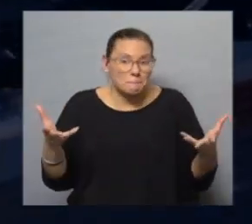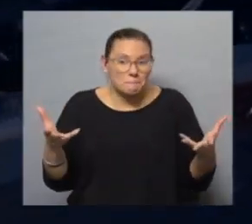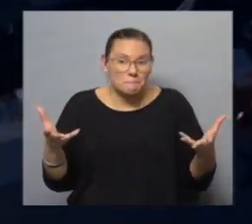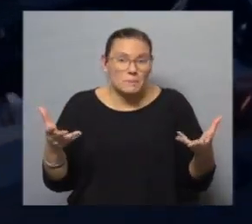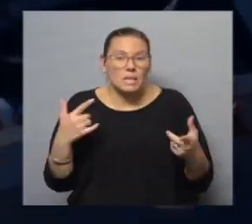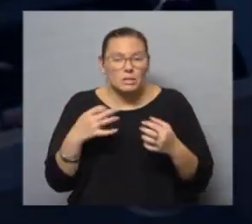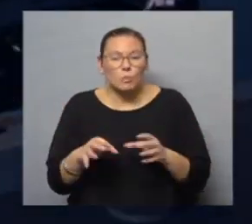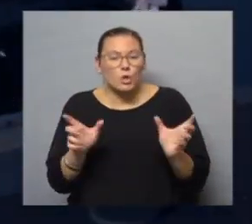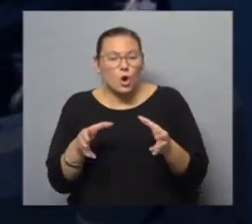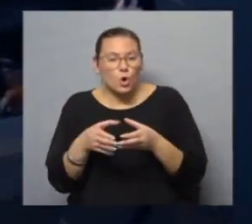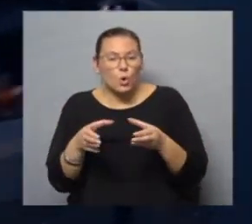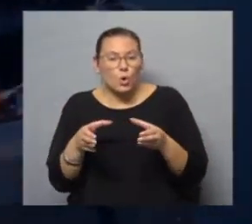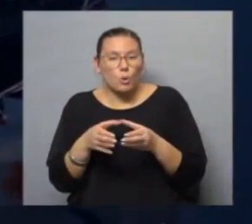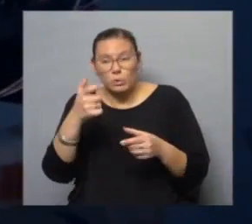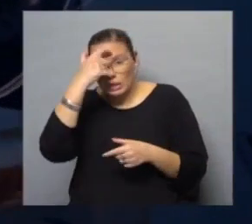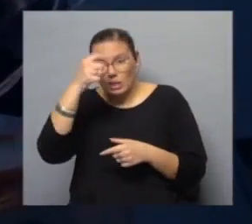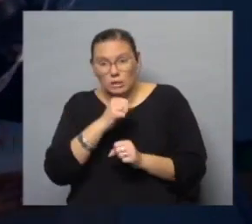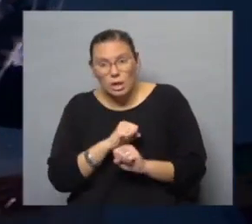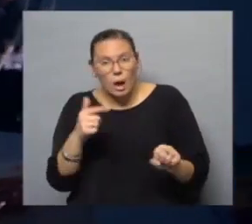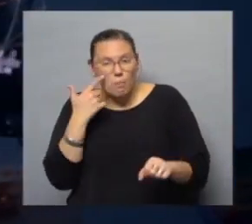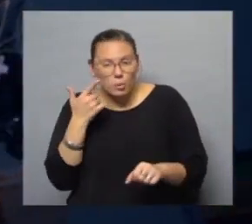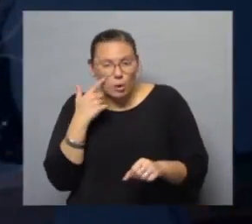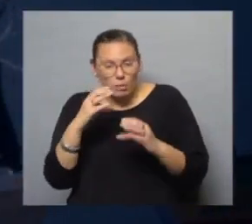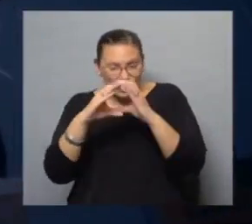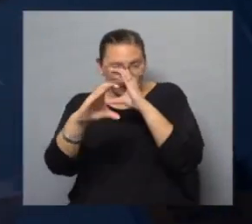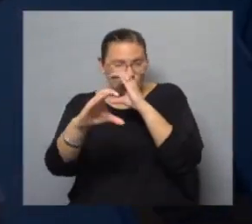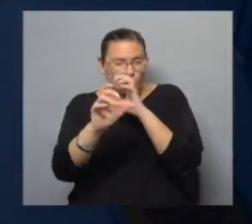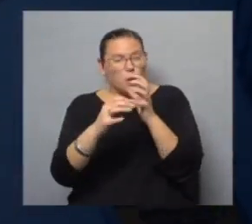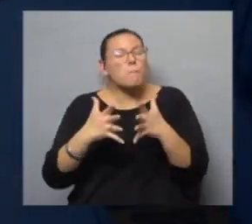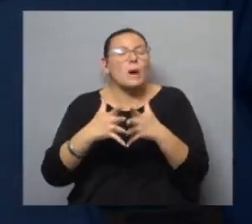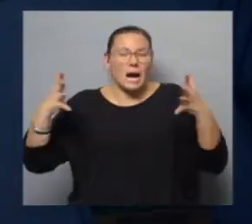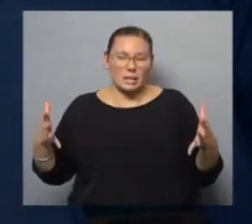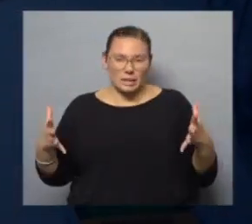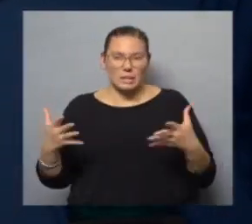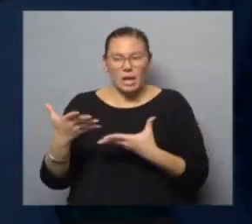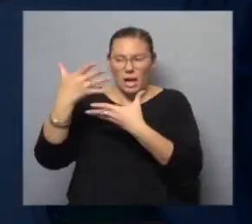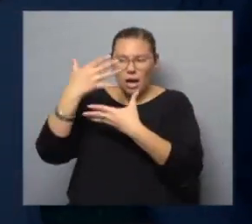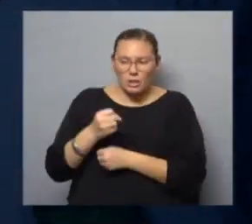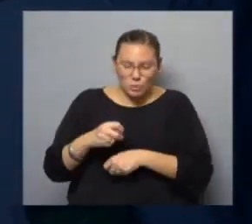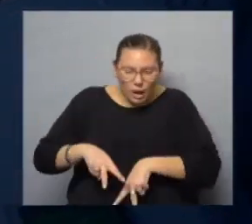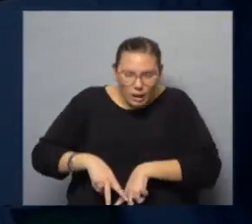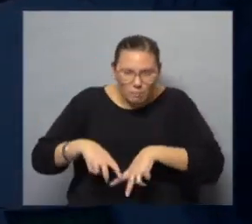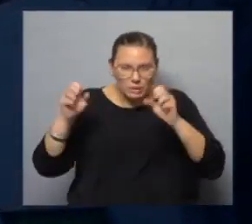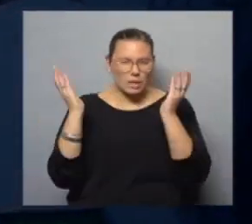la comunidad científica se anime a hacer un telescopio aún más grande que nos ayude a estudiar